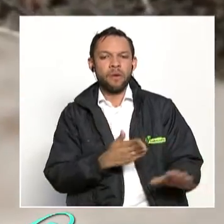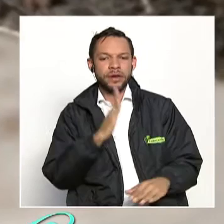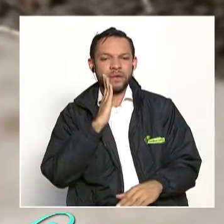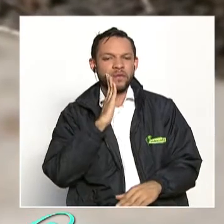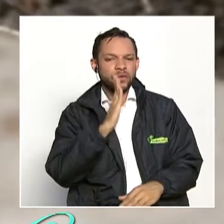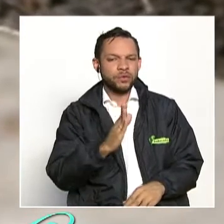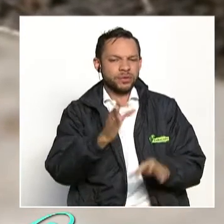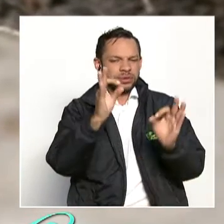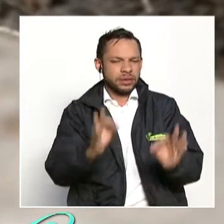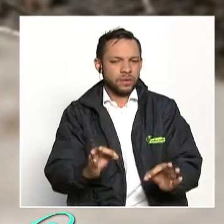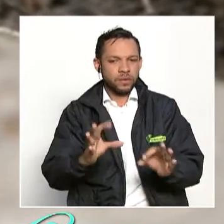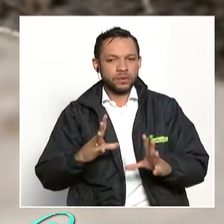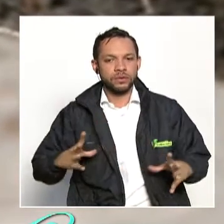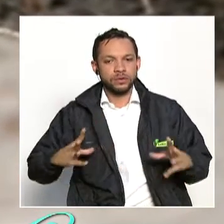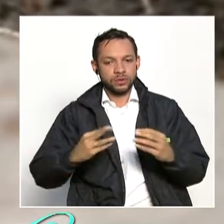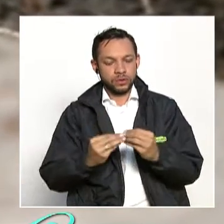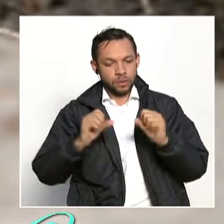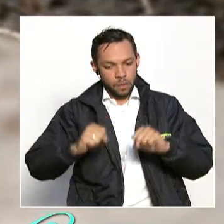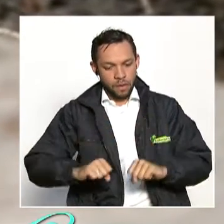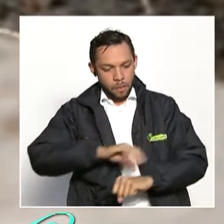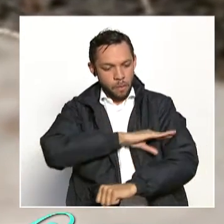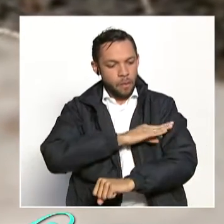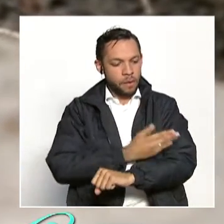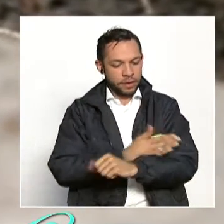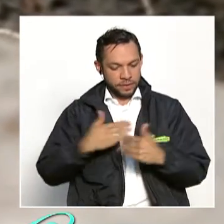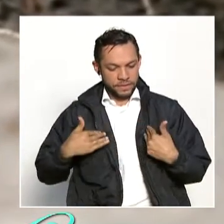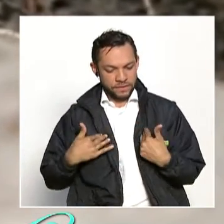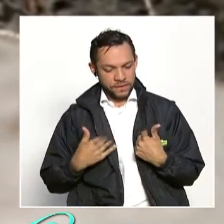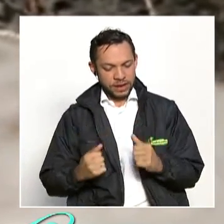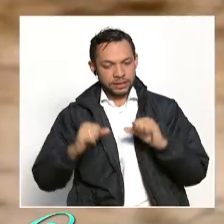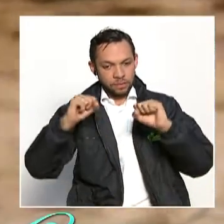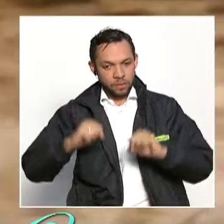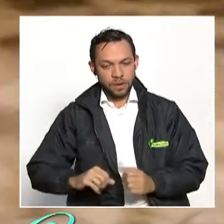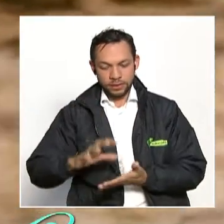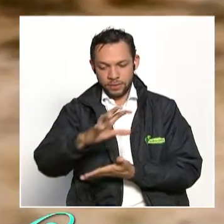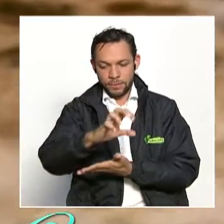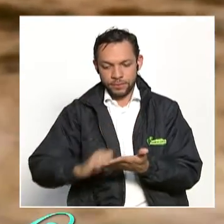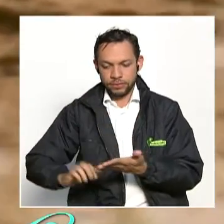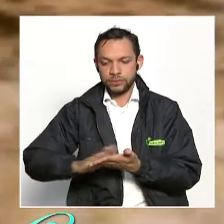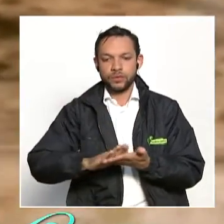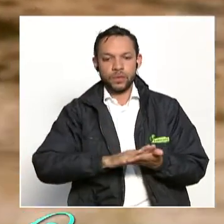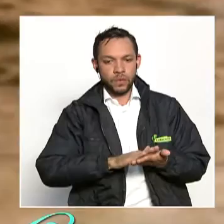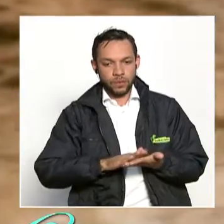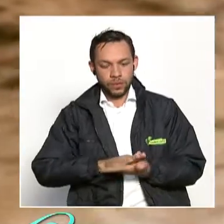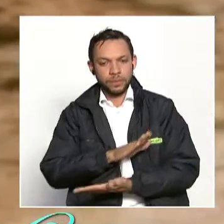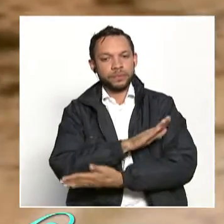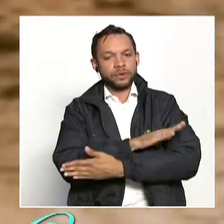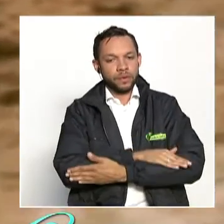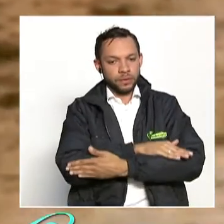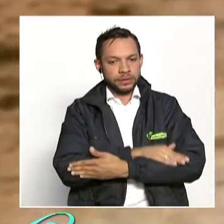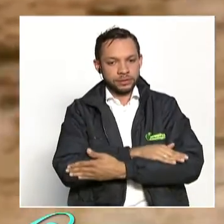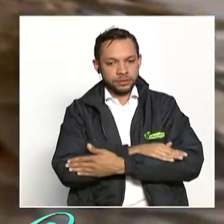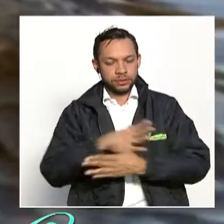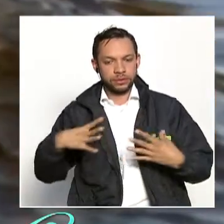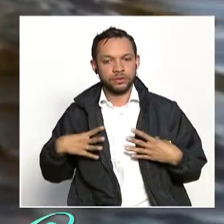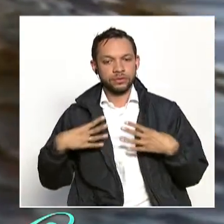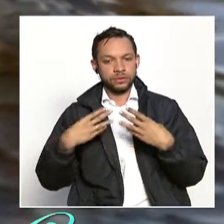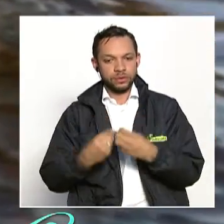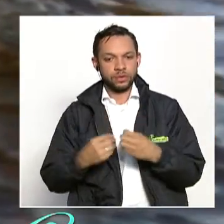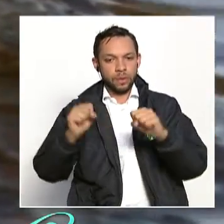cualquier momento podemos ser grandes. Podemos y tenemos en nosotros la capacidad de